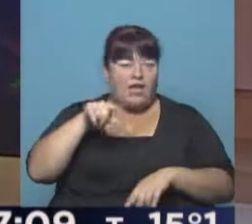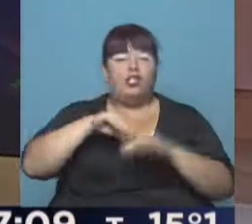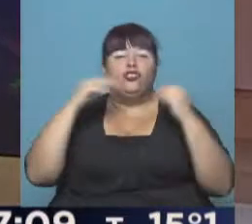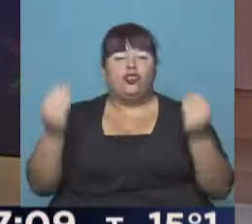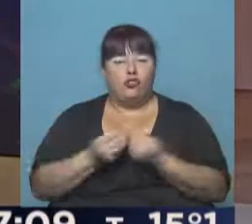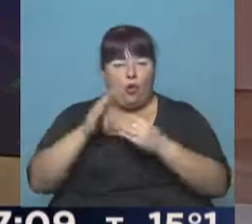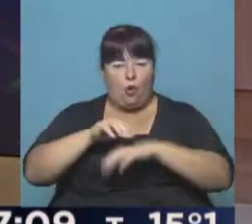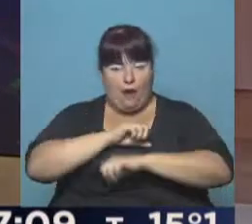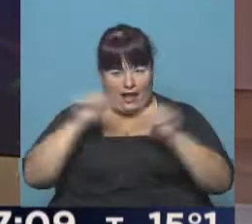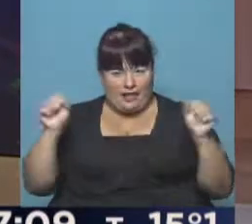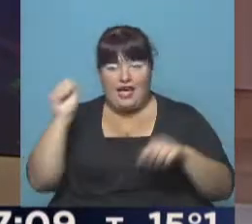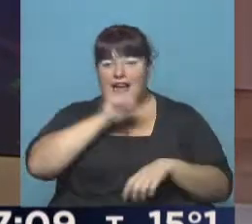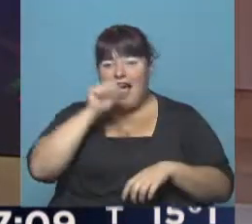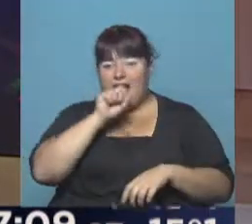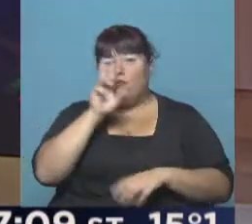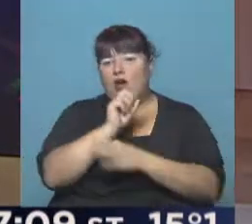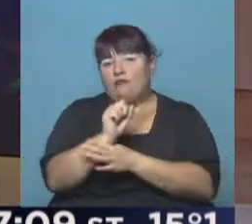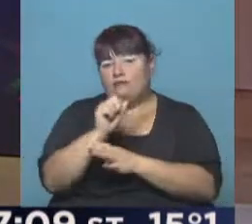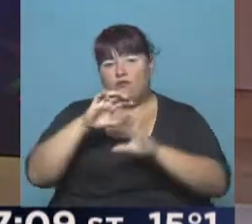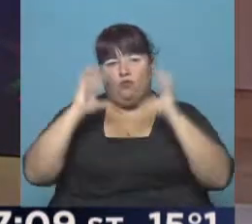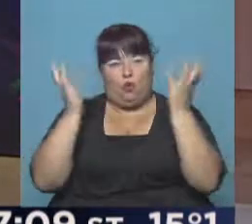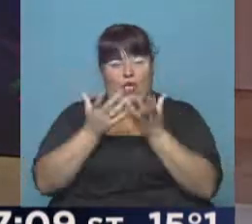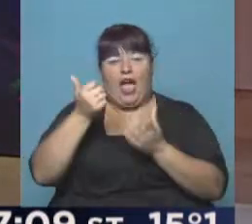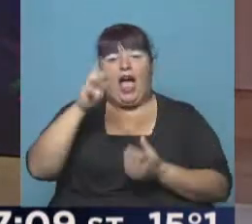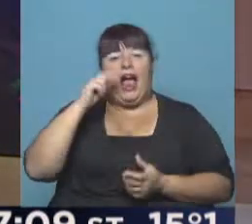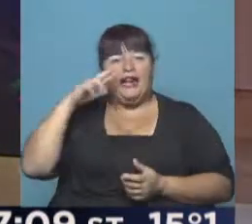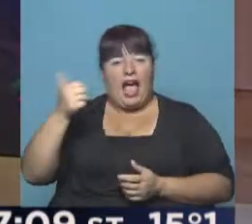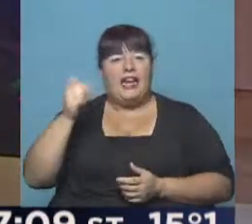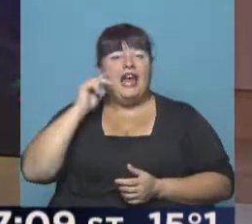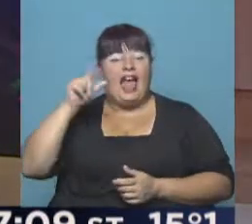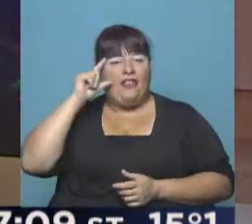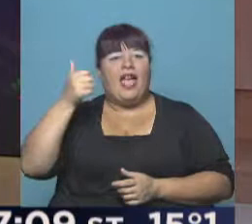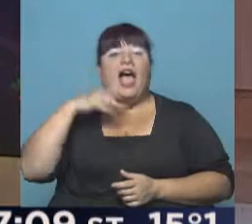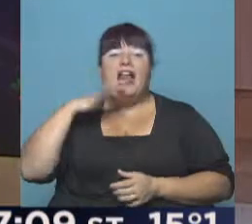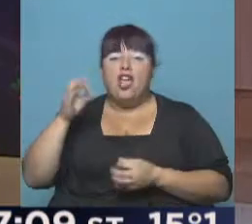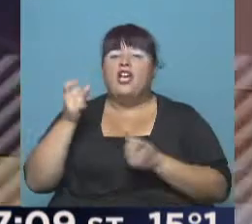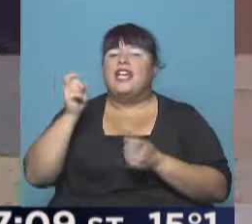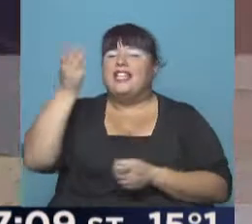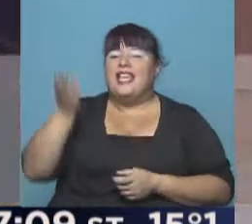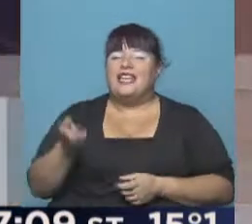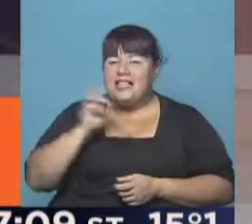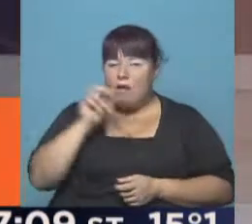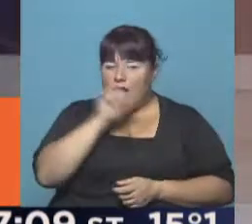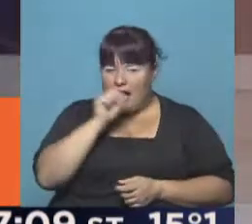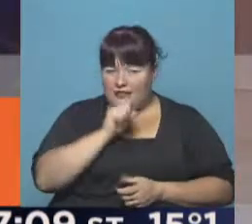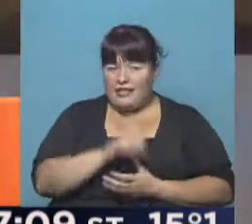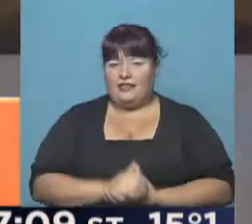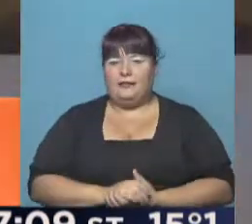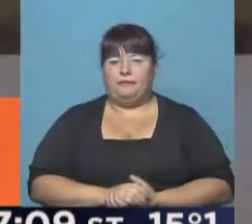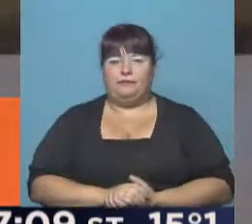atentado, recital de un artista internacional, Ariana Grande, Alejo Álvarez Herrera. ¿Quién es esta cantante, esta